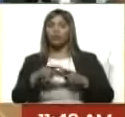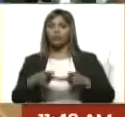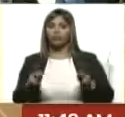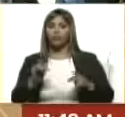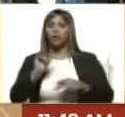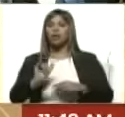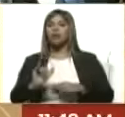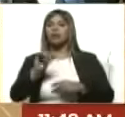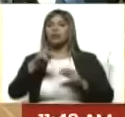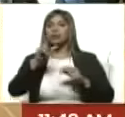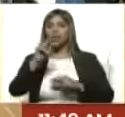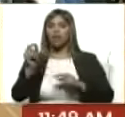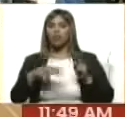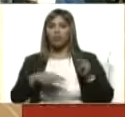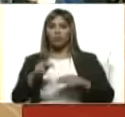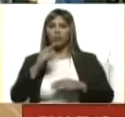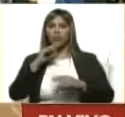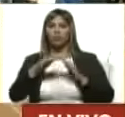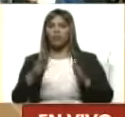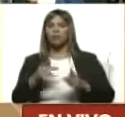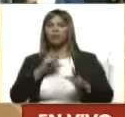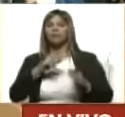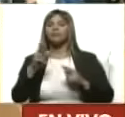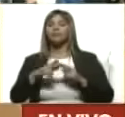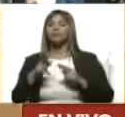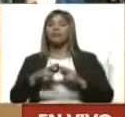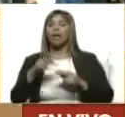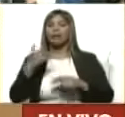y 112 mesas. Táchira,